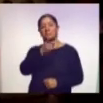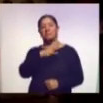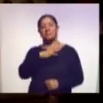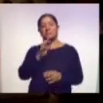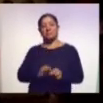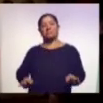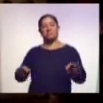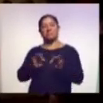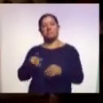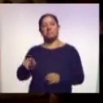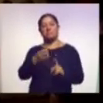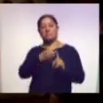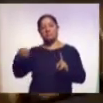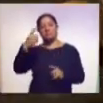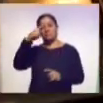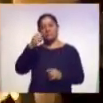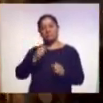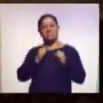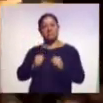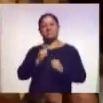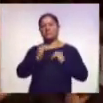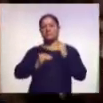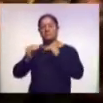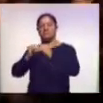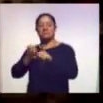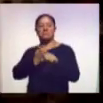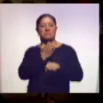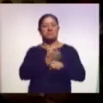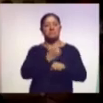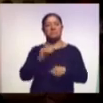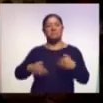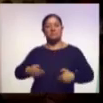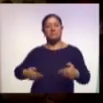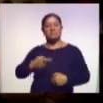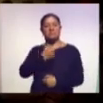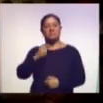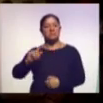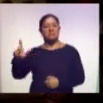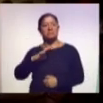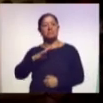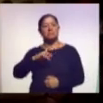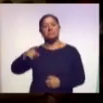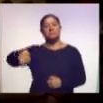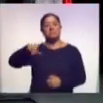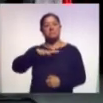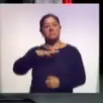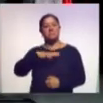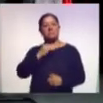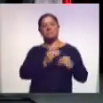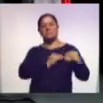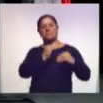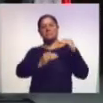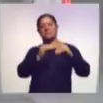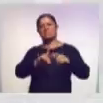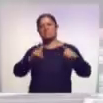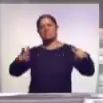para fortalecer la democracia en el Estado. En el Teatro Xicoténcatl, Muñoz Cuautle detalló algunas de las acciones que han desarrollado como